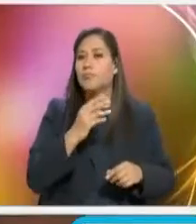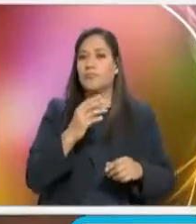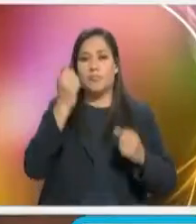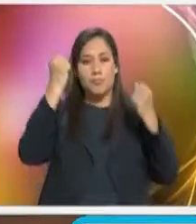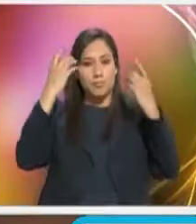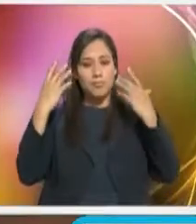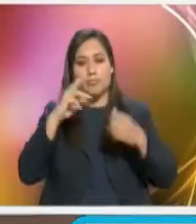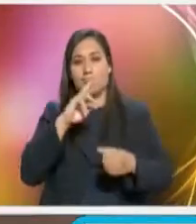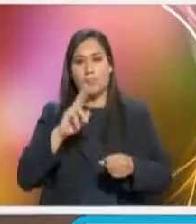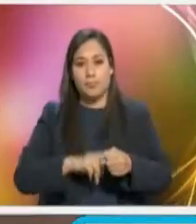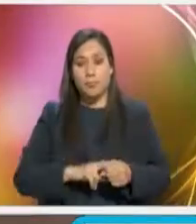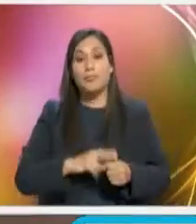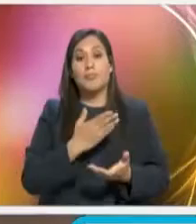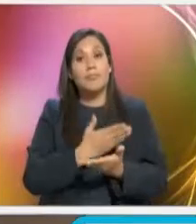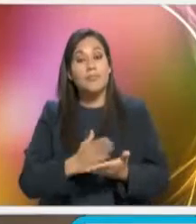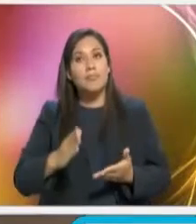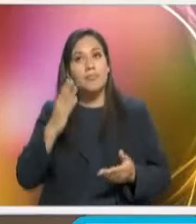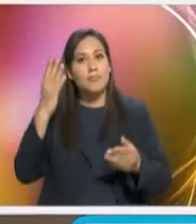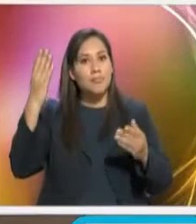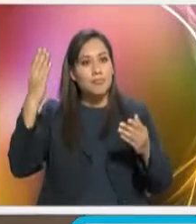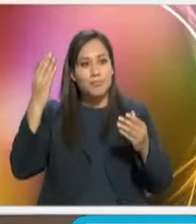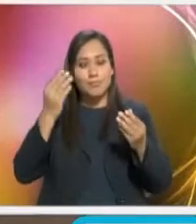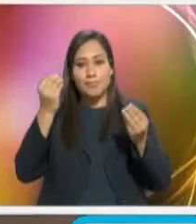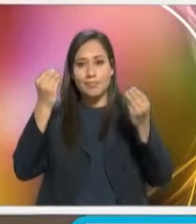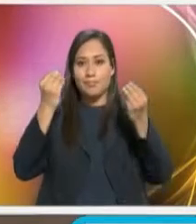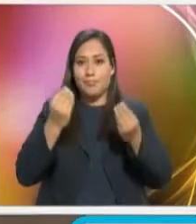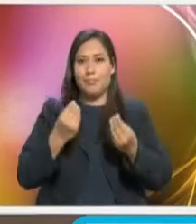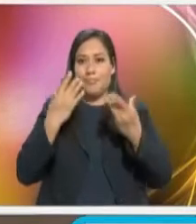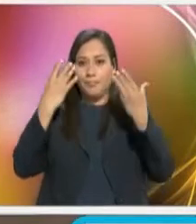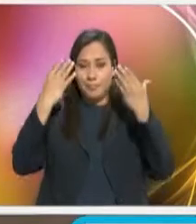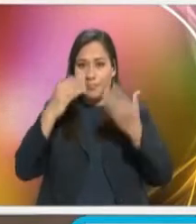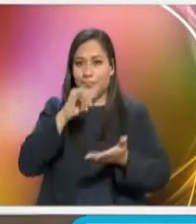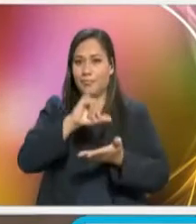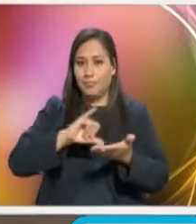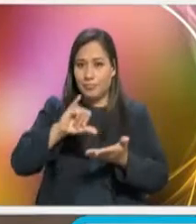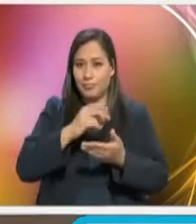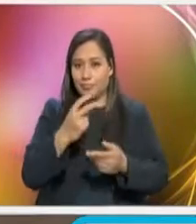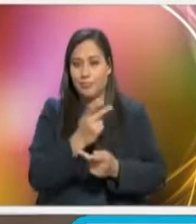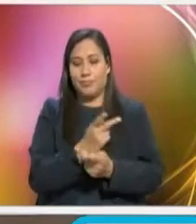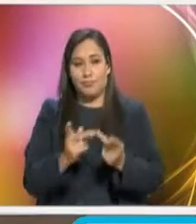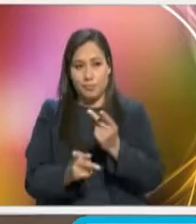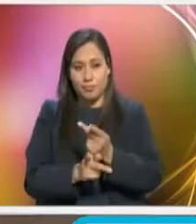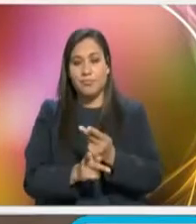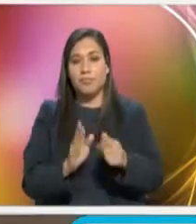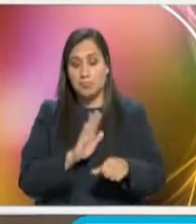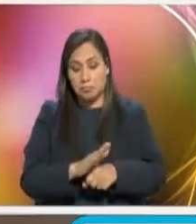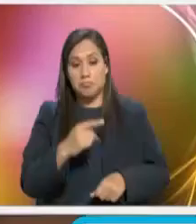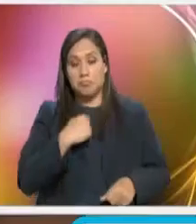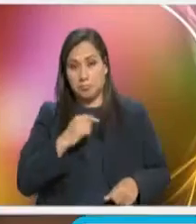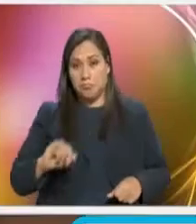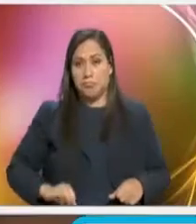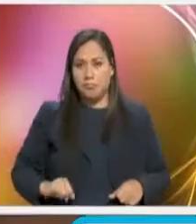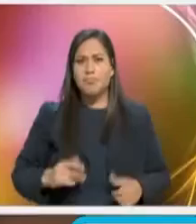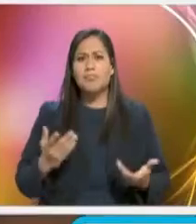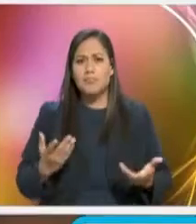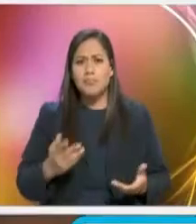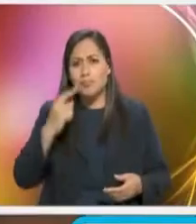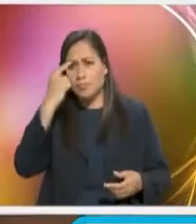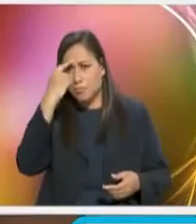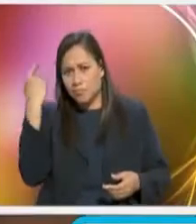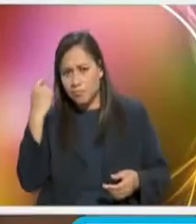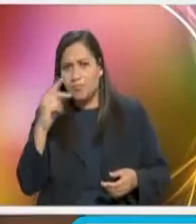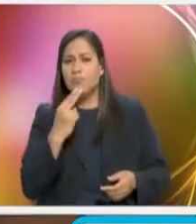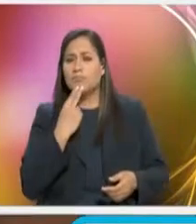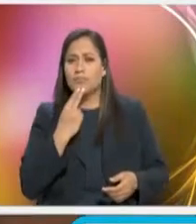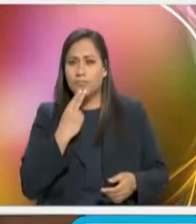Pau. Y además hidratado, que es importante por estos aceites con los que cuenta este producto, cual me llama muchísimo la atención. ¿Qué tan práctico, tan fácil